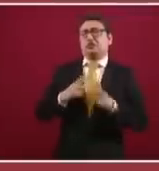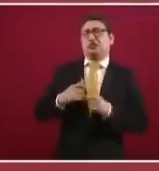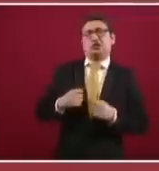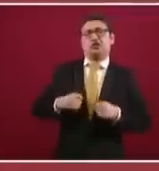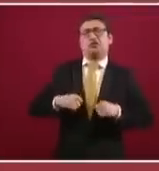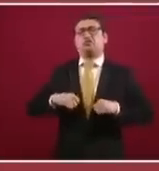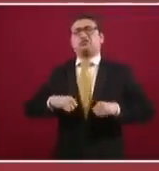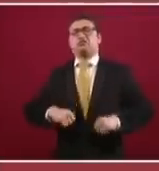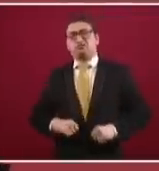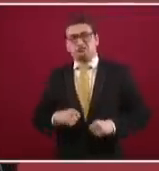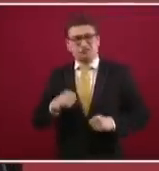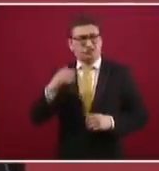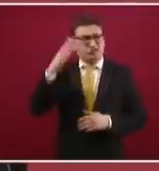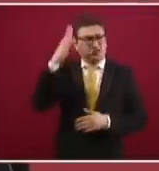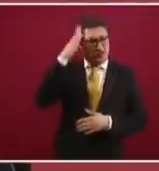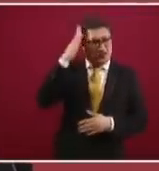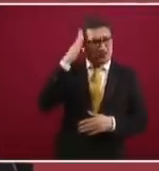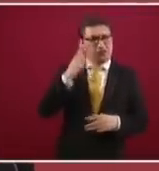anacrónico,